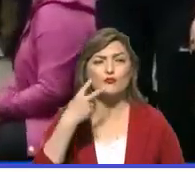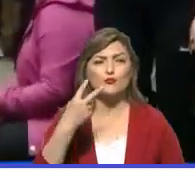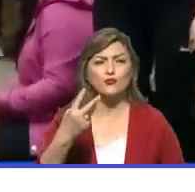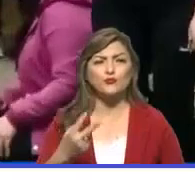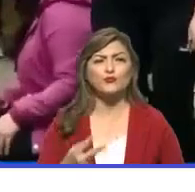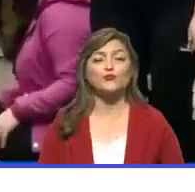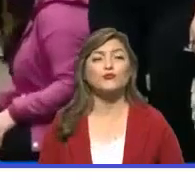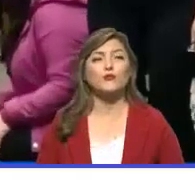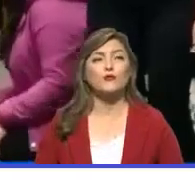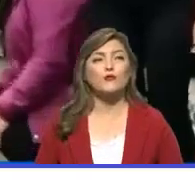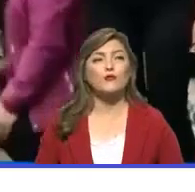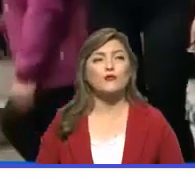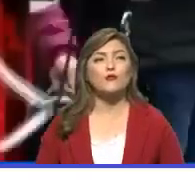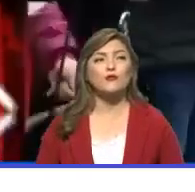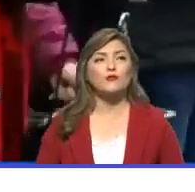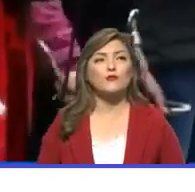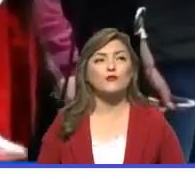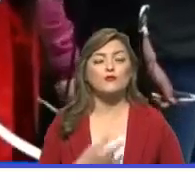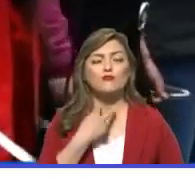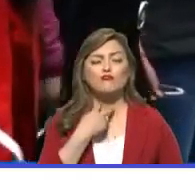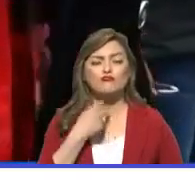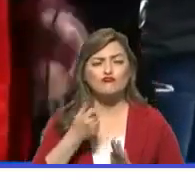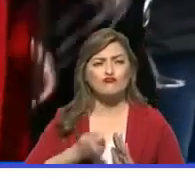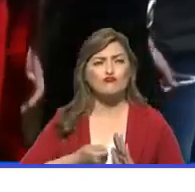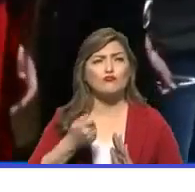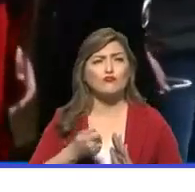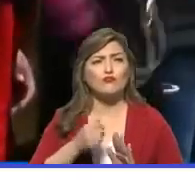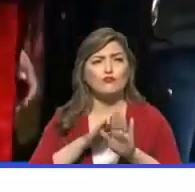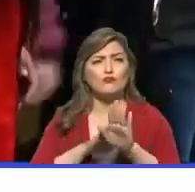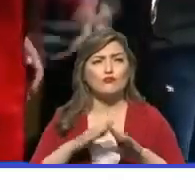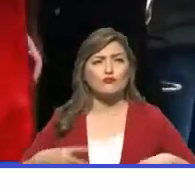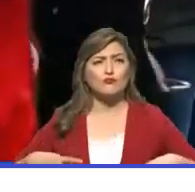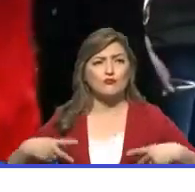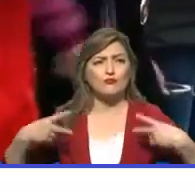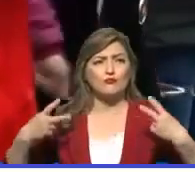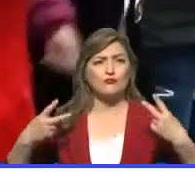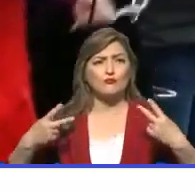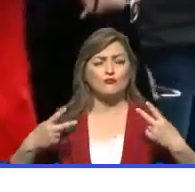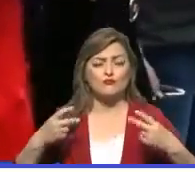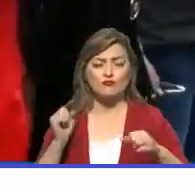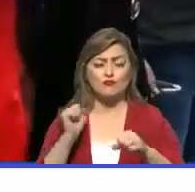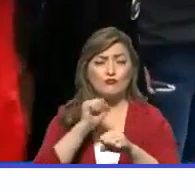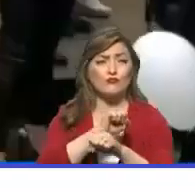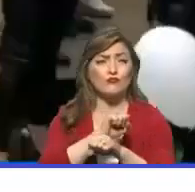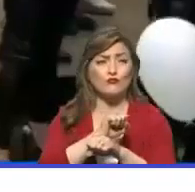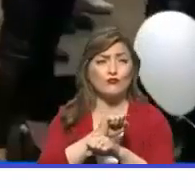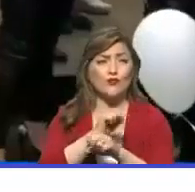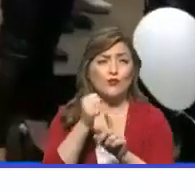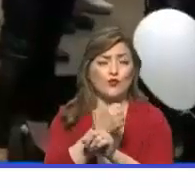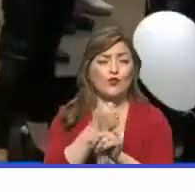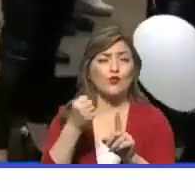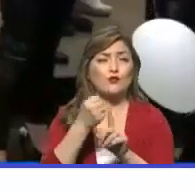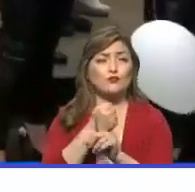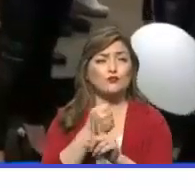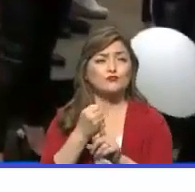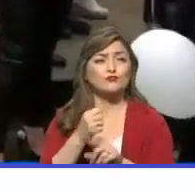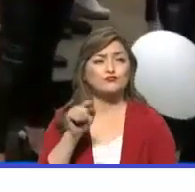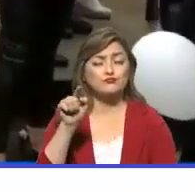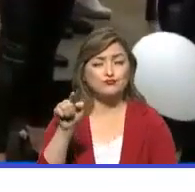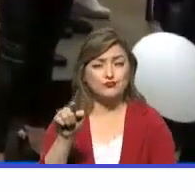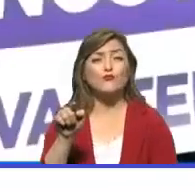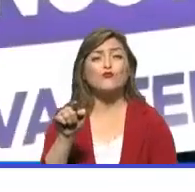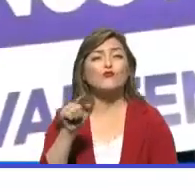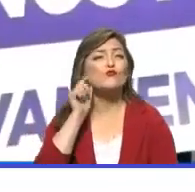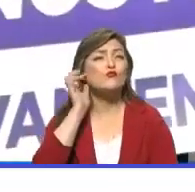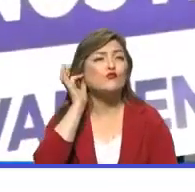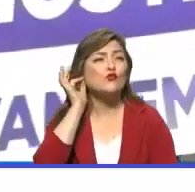jueces con cantos en favor de la vida y en rechazo a la violencia reaccionaron los familiares y amigos del incendio